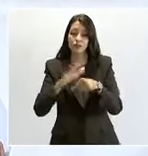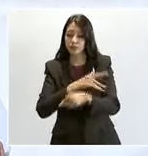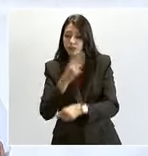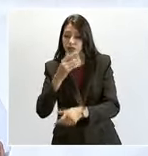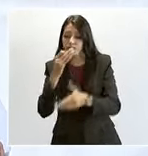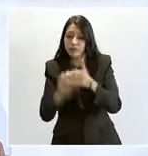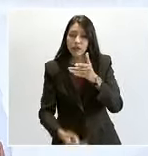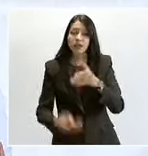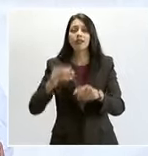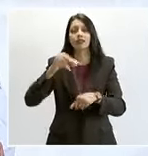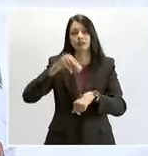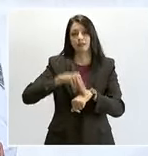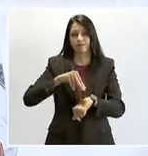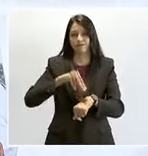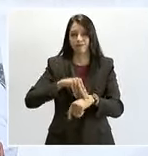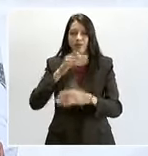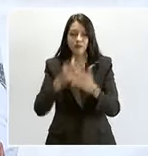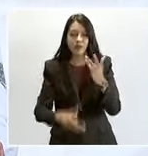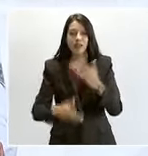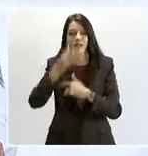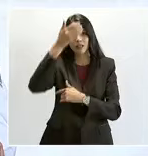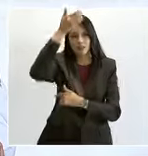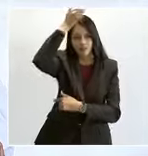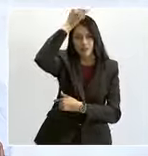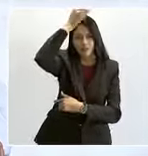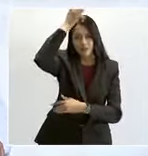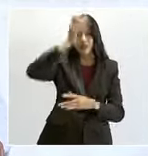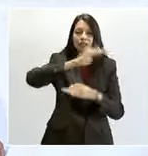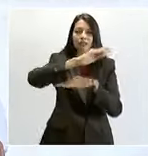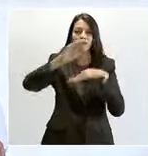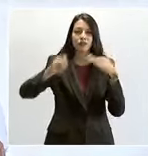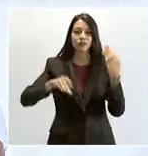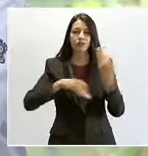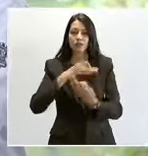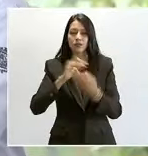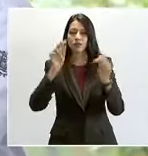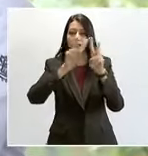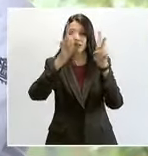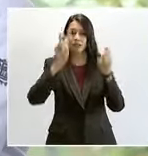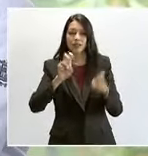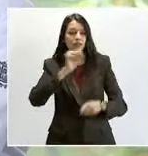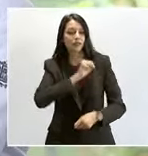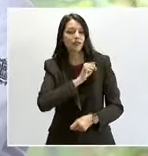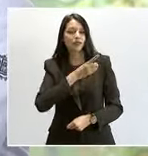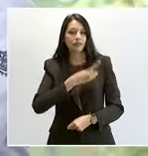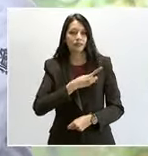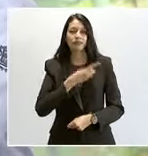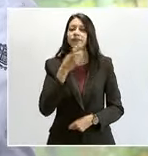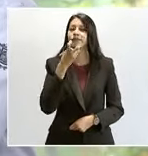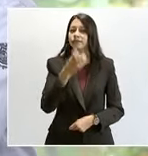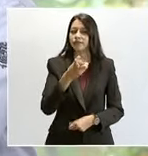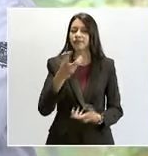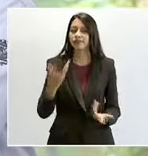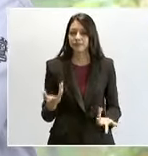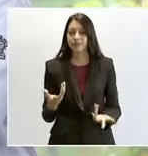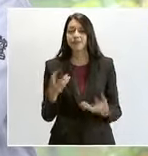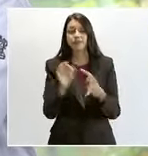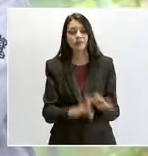nos hacen falta enfermeras en todo el sistema de salud Así que los jóvenes